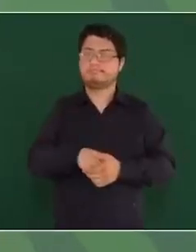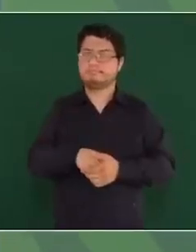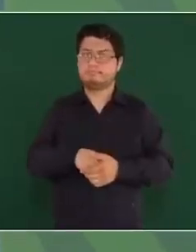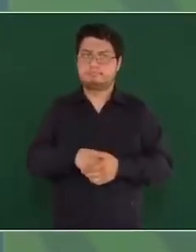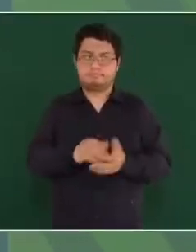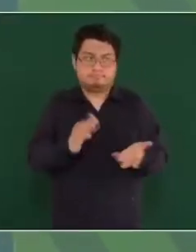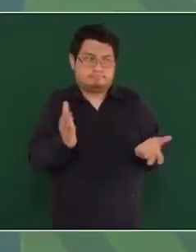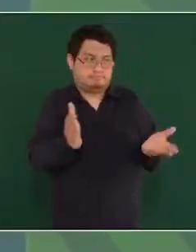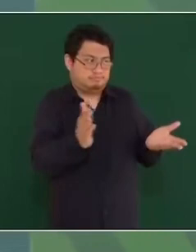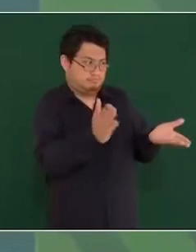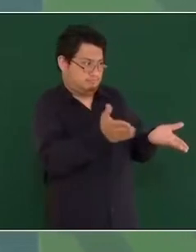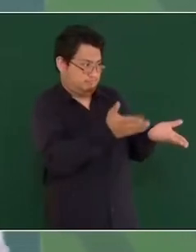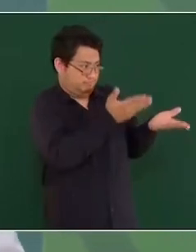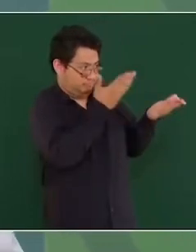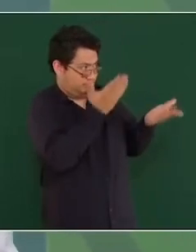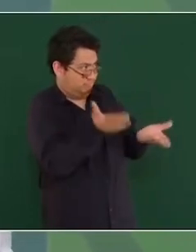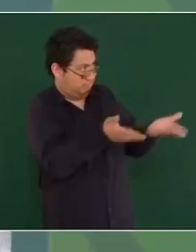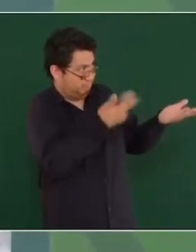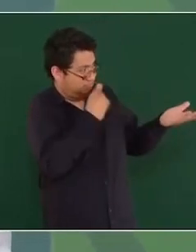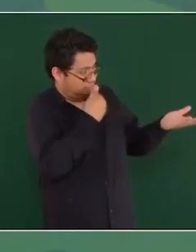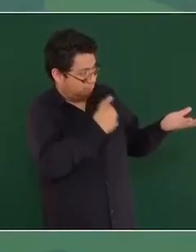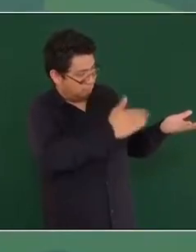Que te vaya bien.